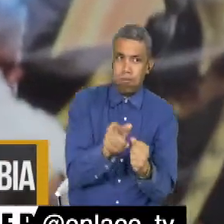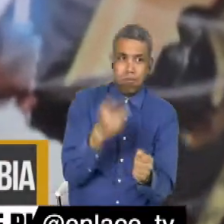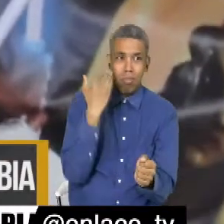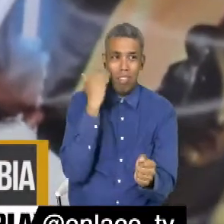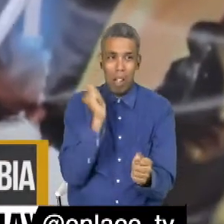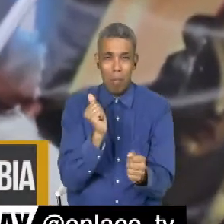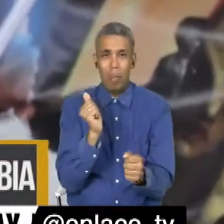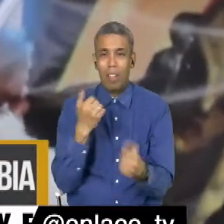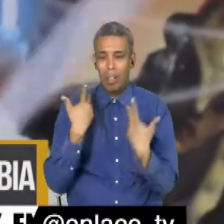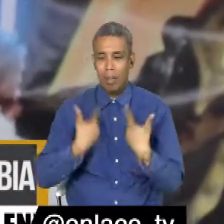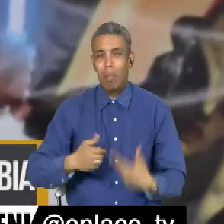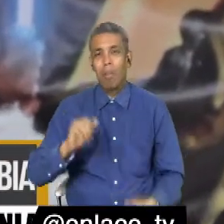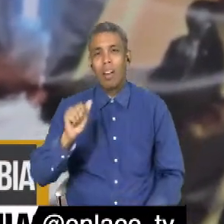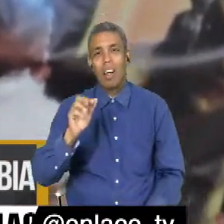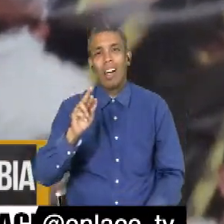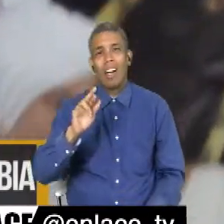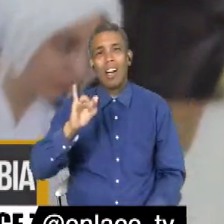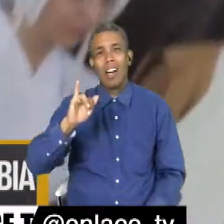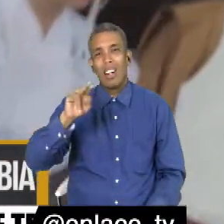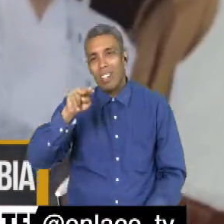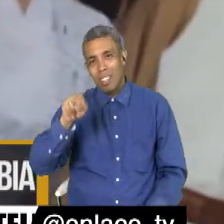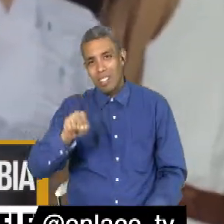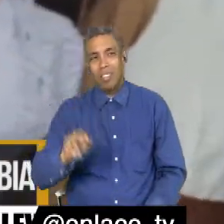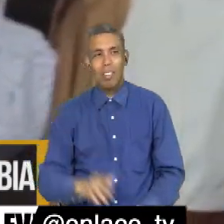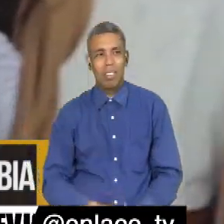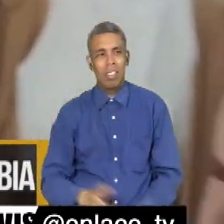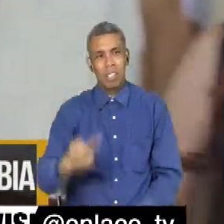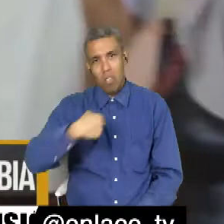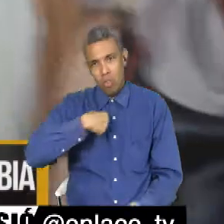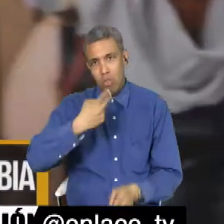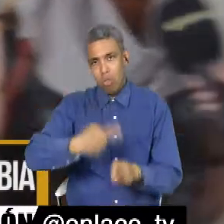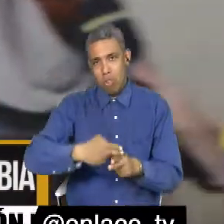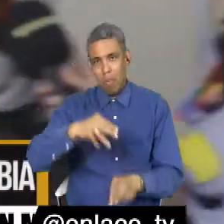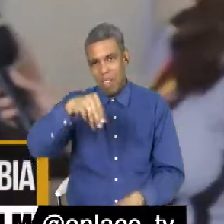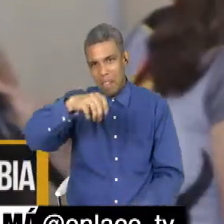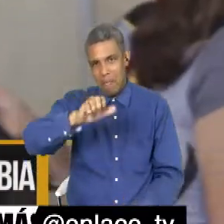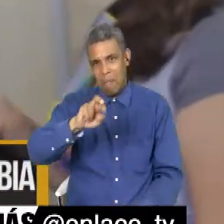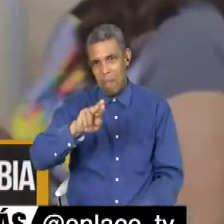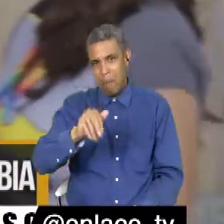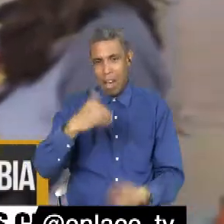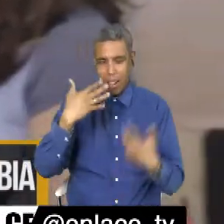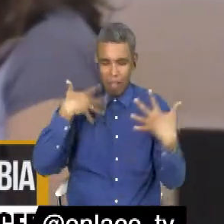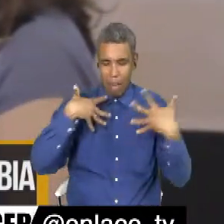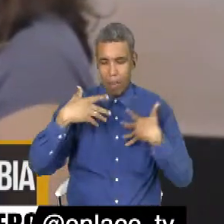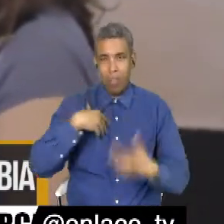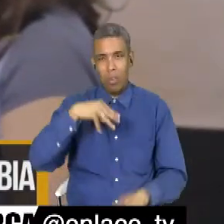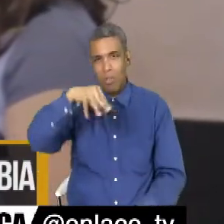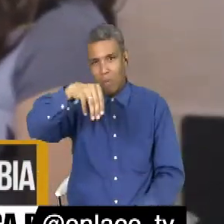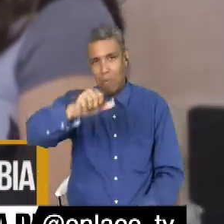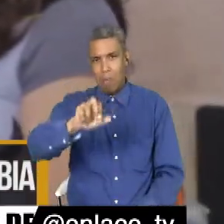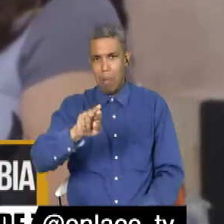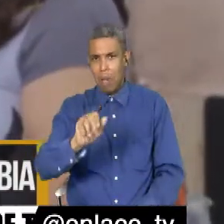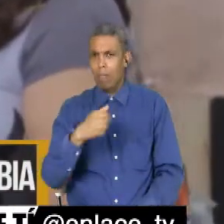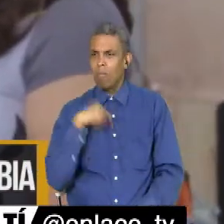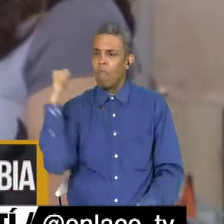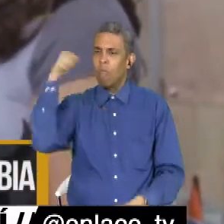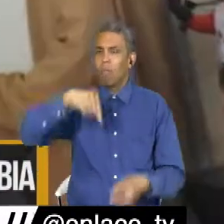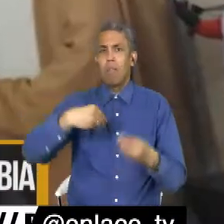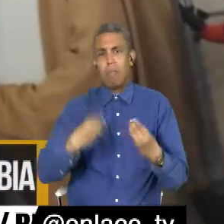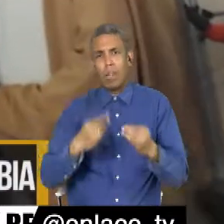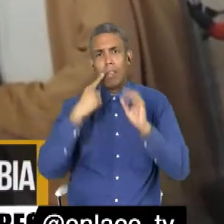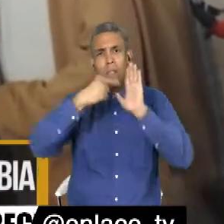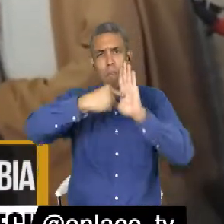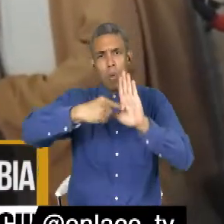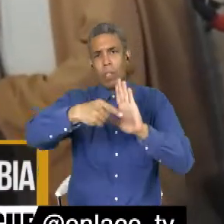mi personaje es Mara Jade Skywalker. ¿Y por qué deciden venir a la Comic Con Colombia? para que nos conozcan un poco más. Entonces Comic